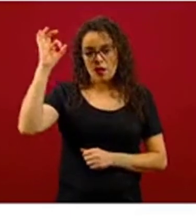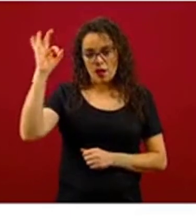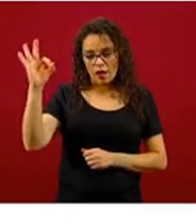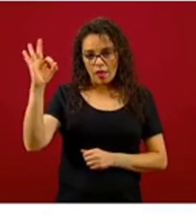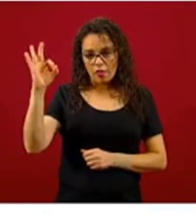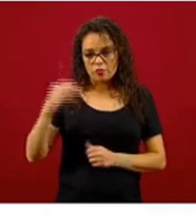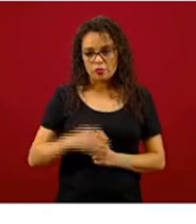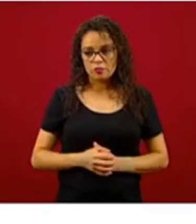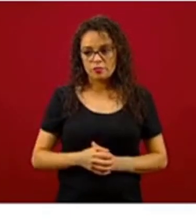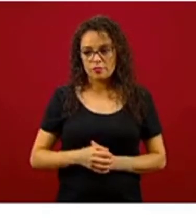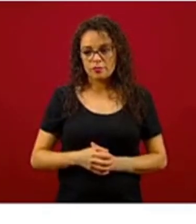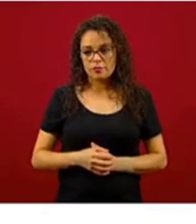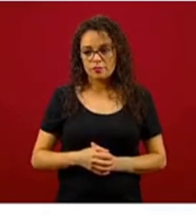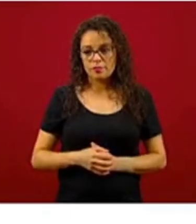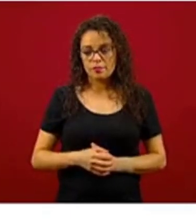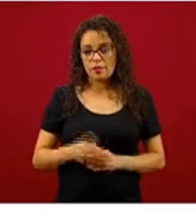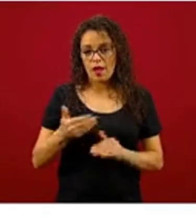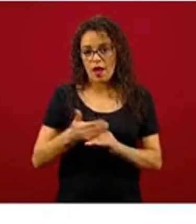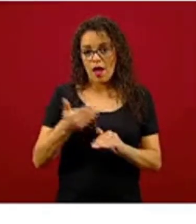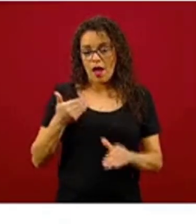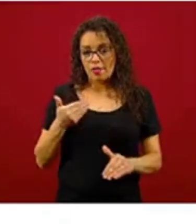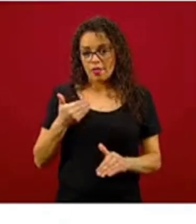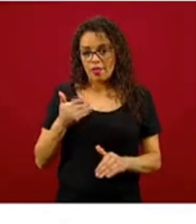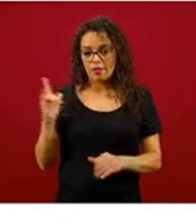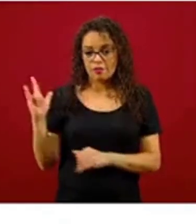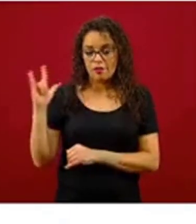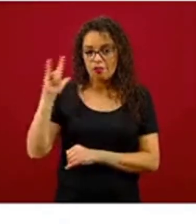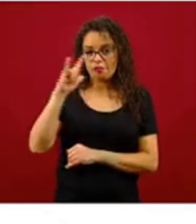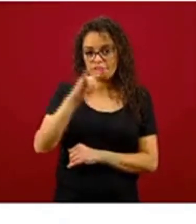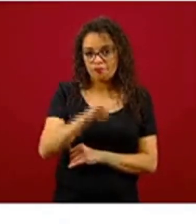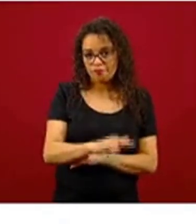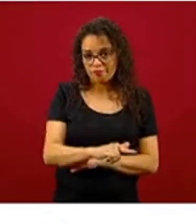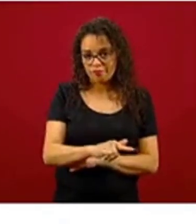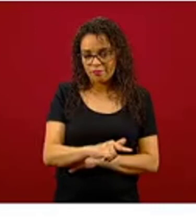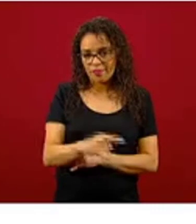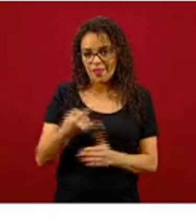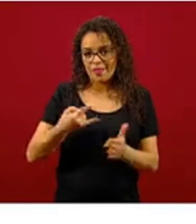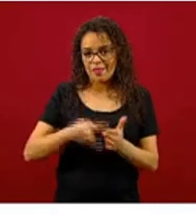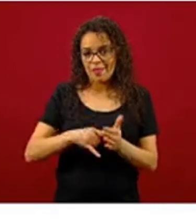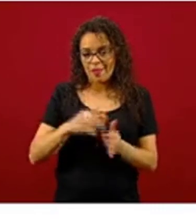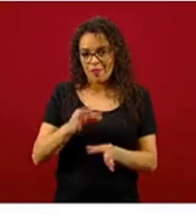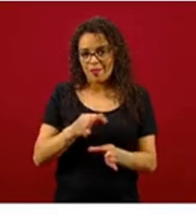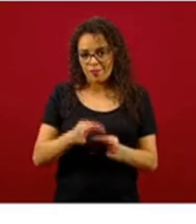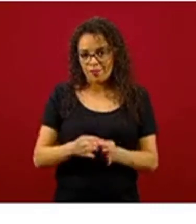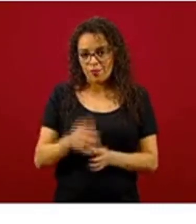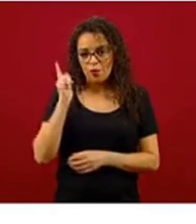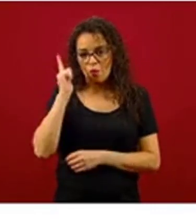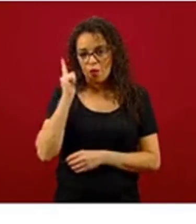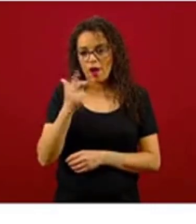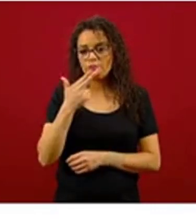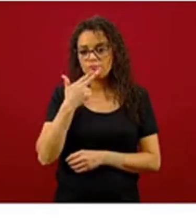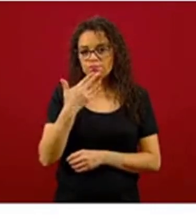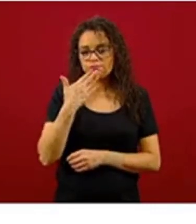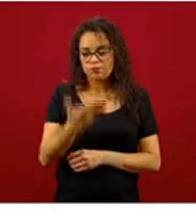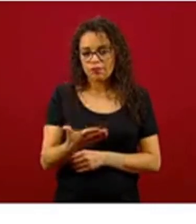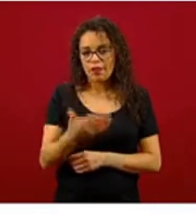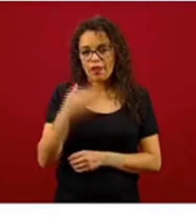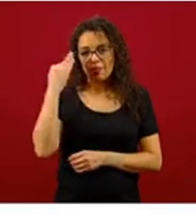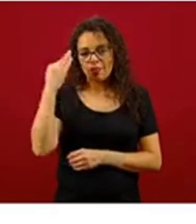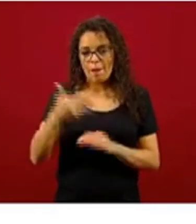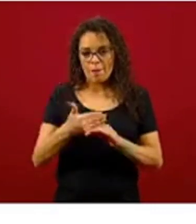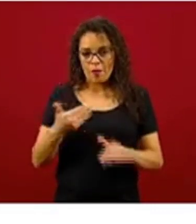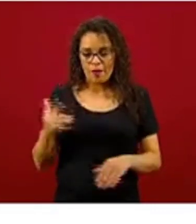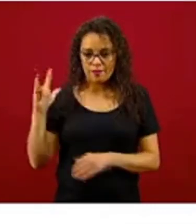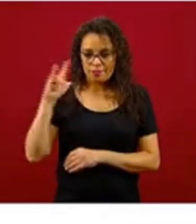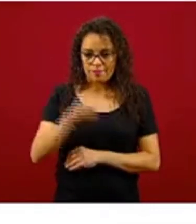de nuestra hora propuesta de itinerario, esperamos que les sea muy muy útil el tiempo. Por ahí nos informaron, nos